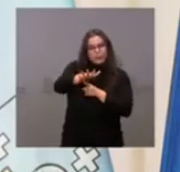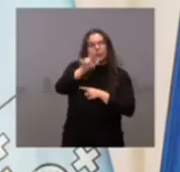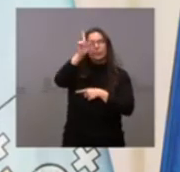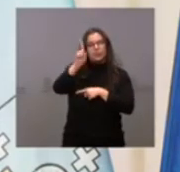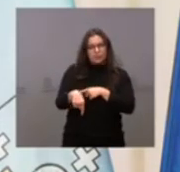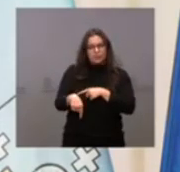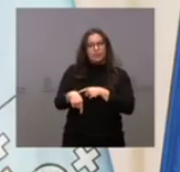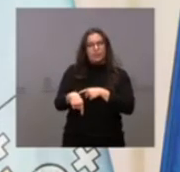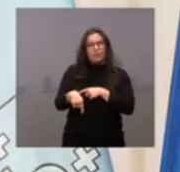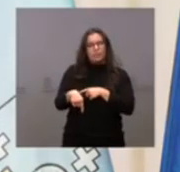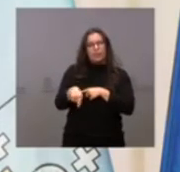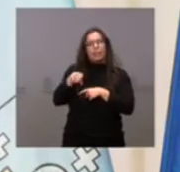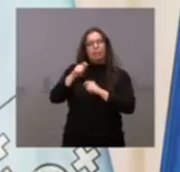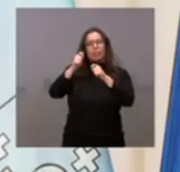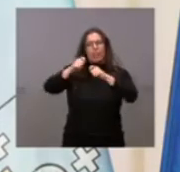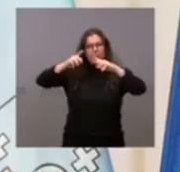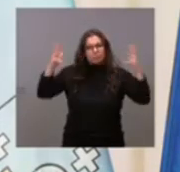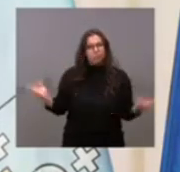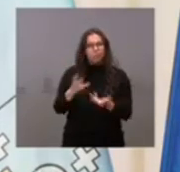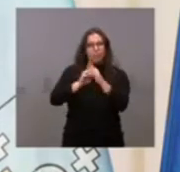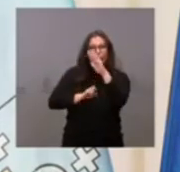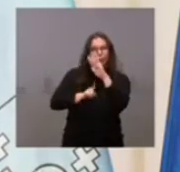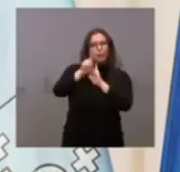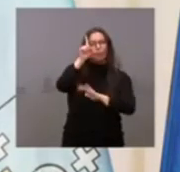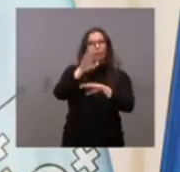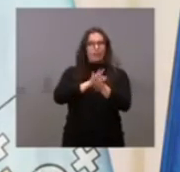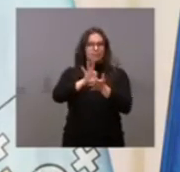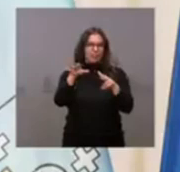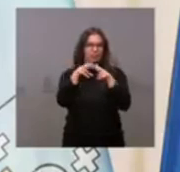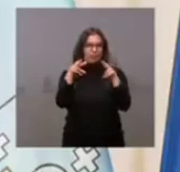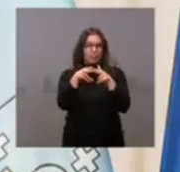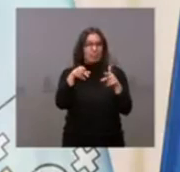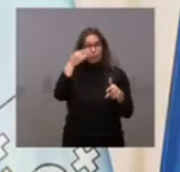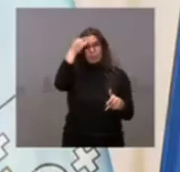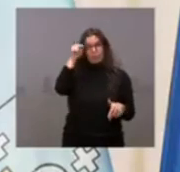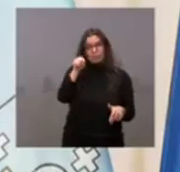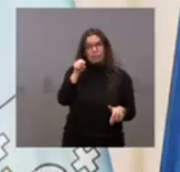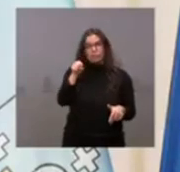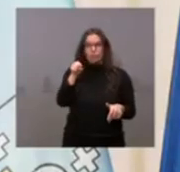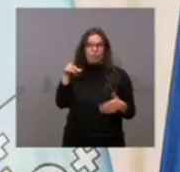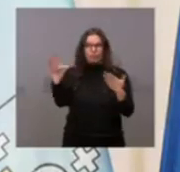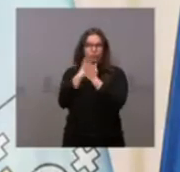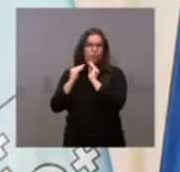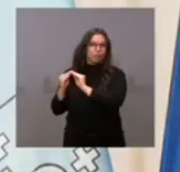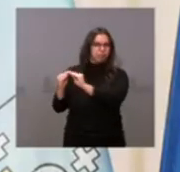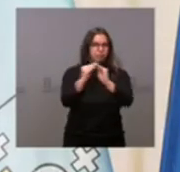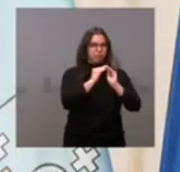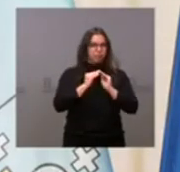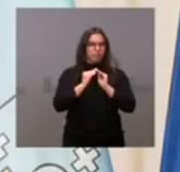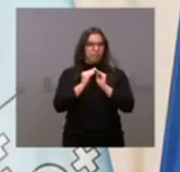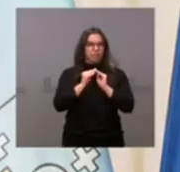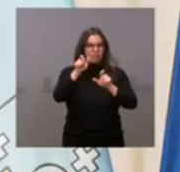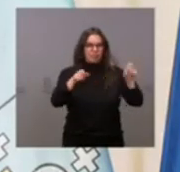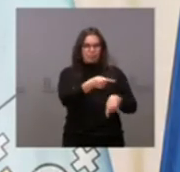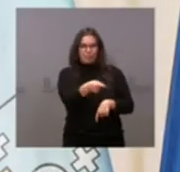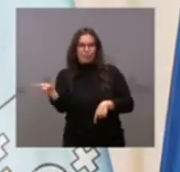sean esa gran palanca de avance en los servicios sociales. Creo que es algo en lo que coincidimos todos y aquí hay personas